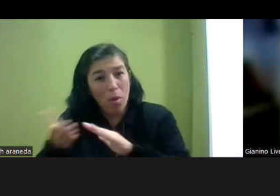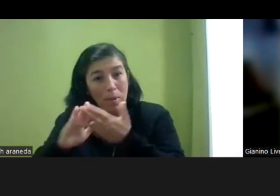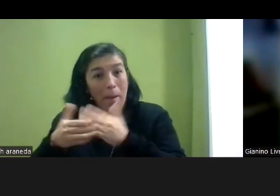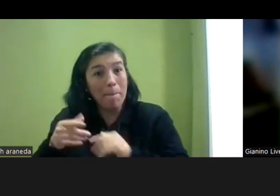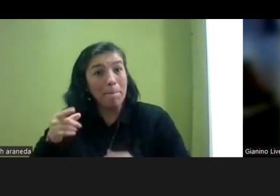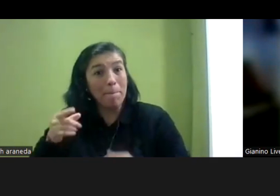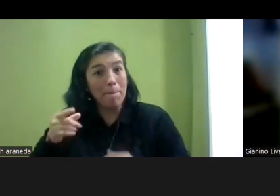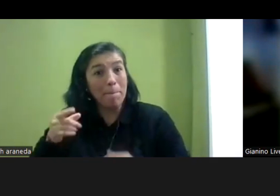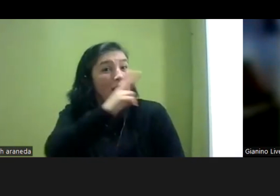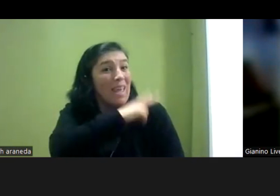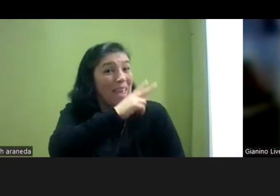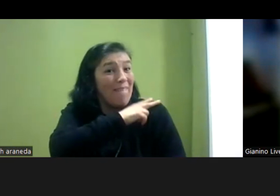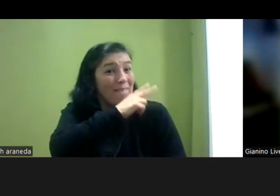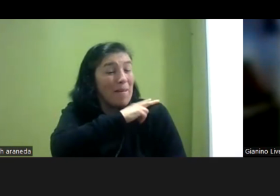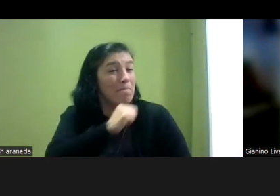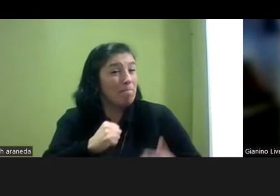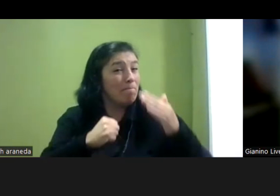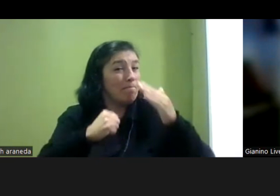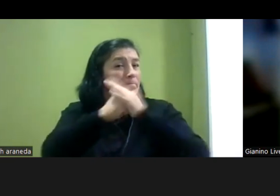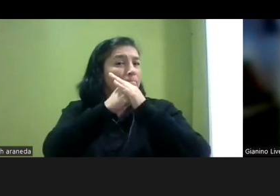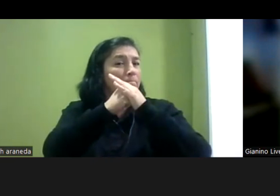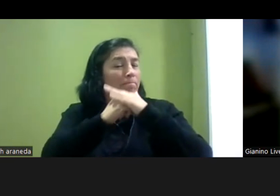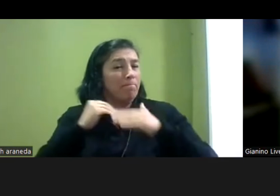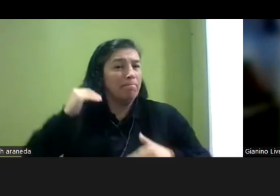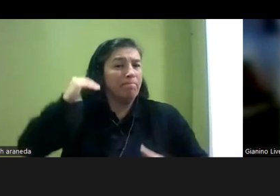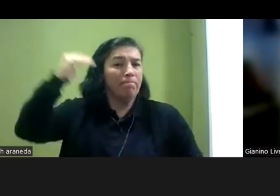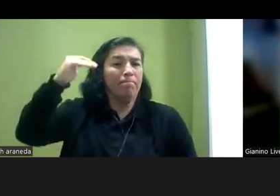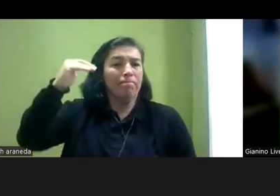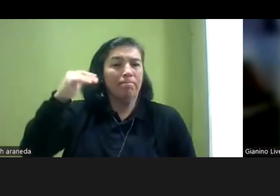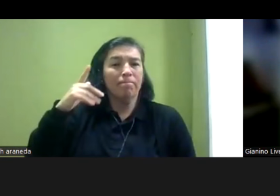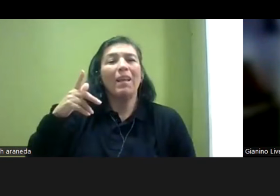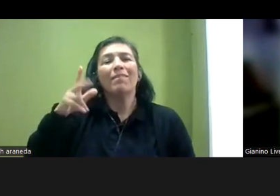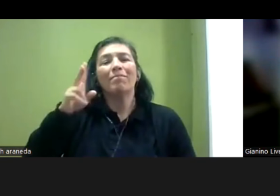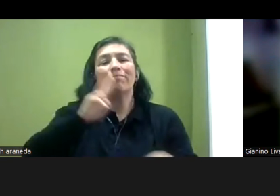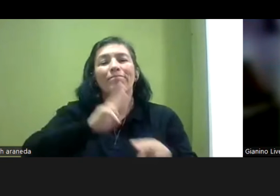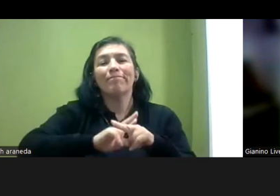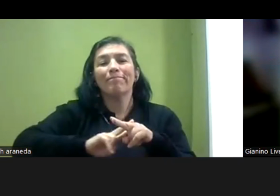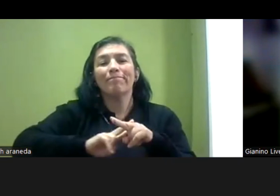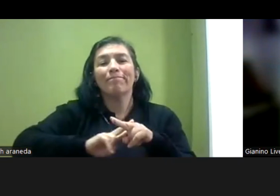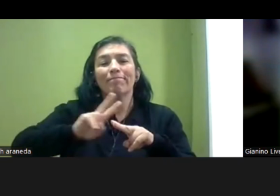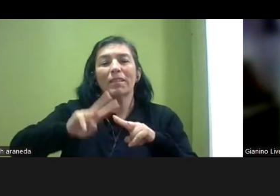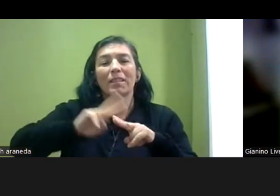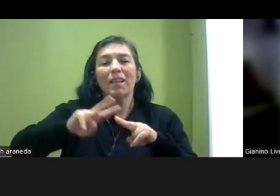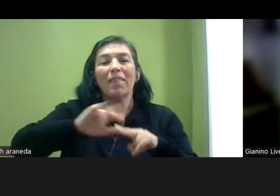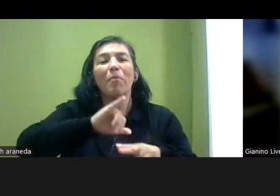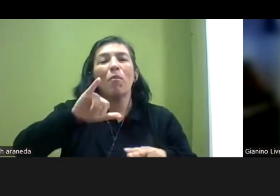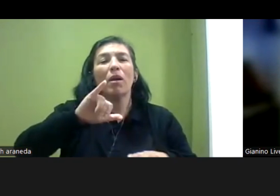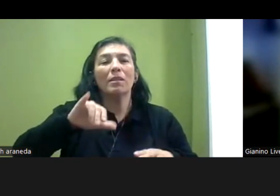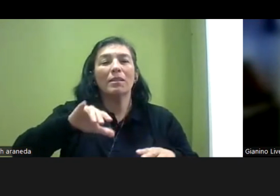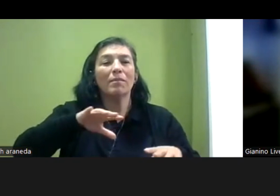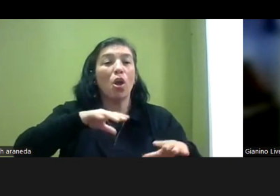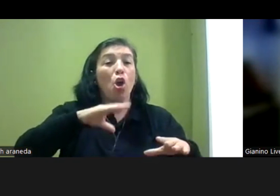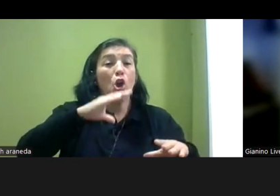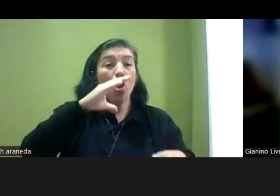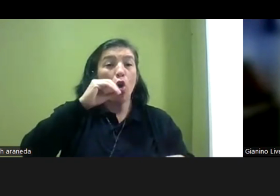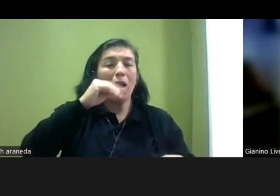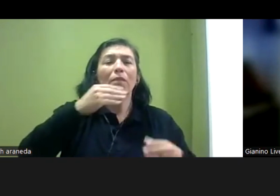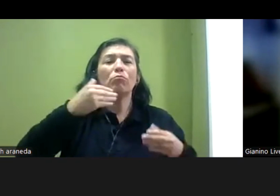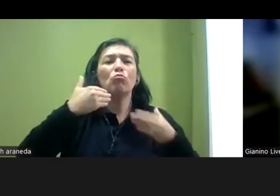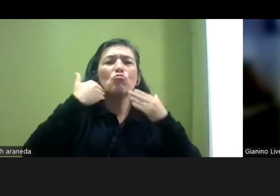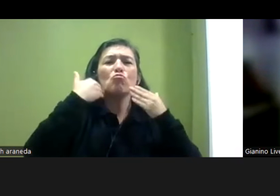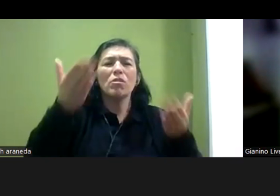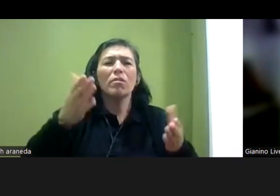étnico es el que eh, hace reparto de la hoja de coca para que cada